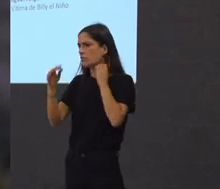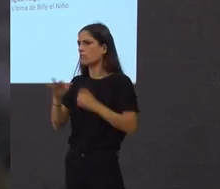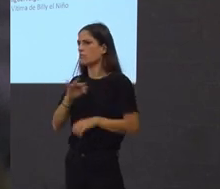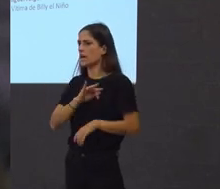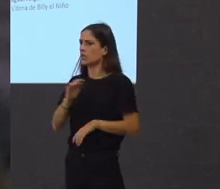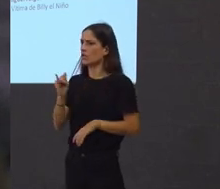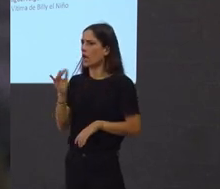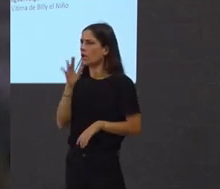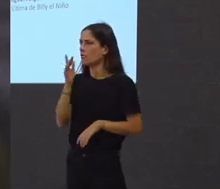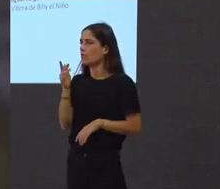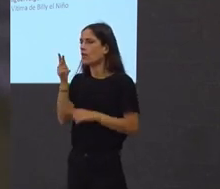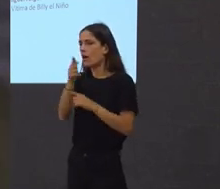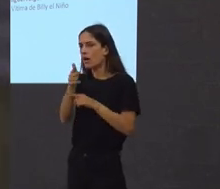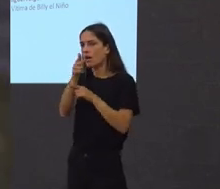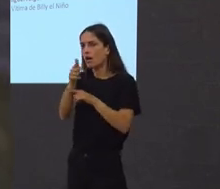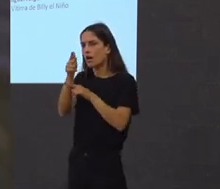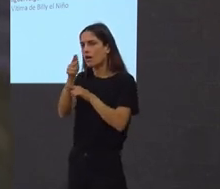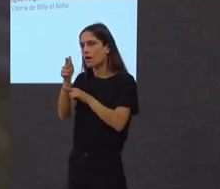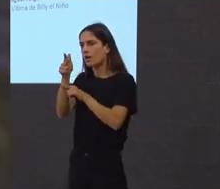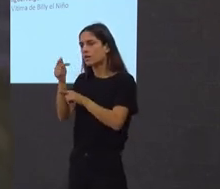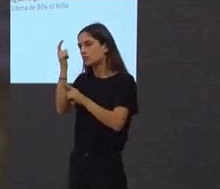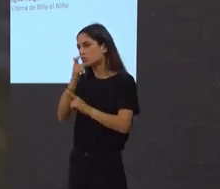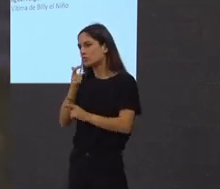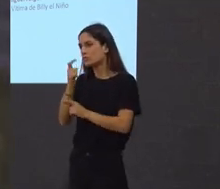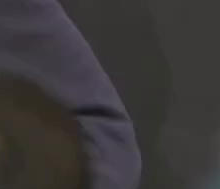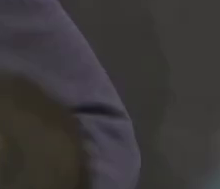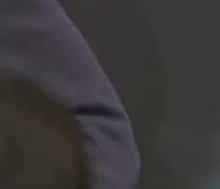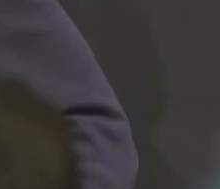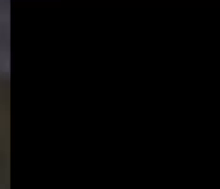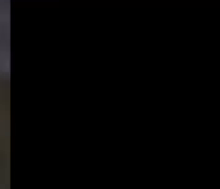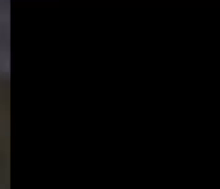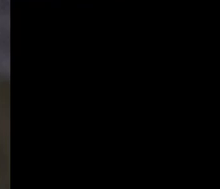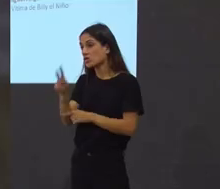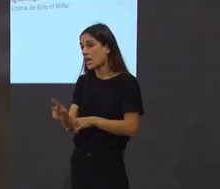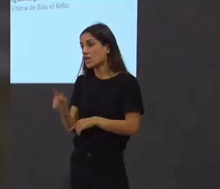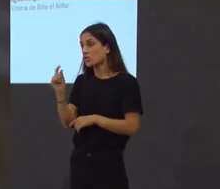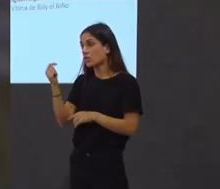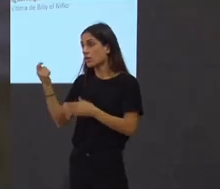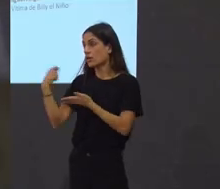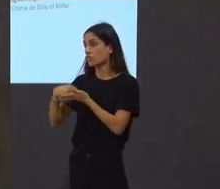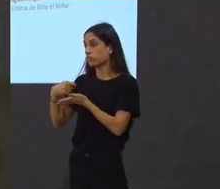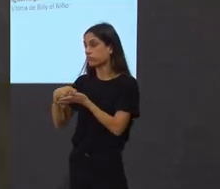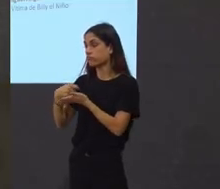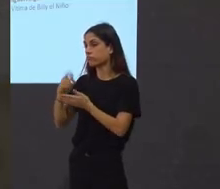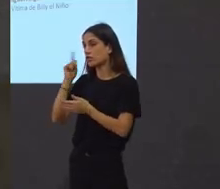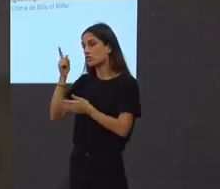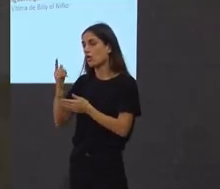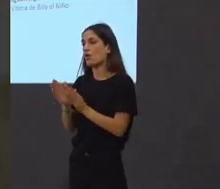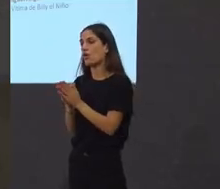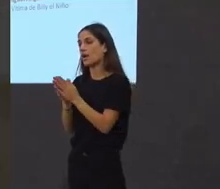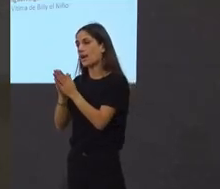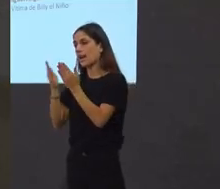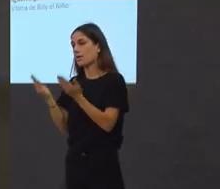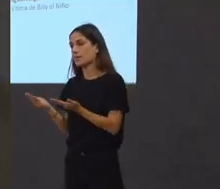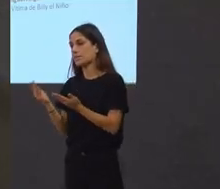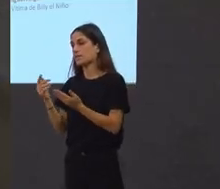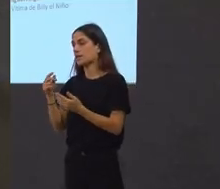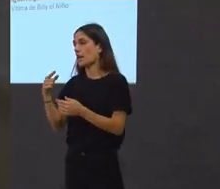grabando durante dos años sin la un con la única financiación de la revista del goteo que organizó la revista